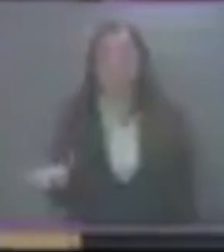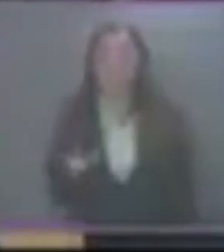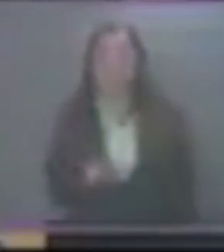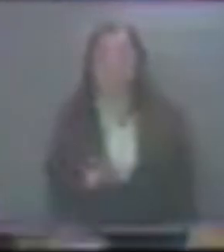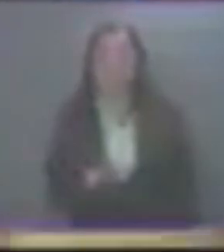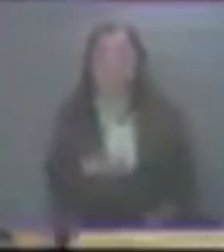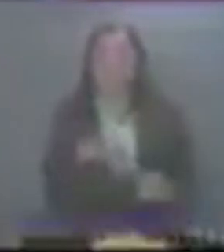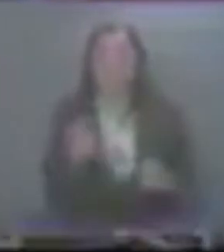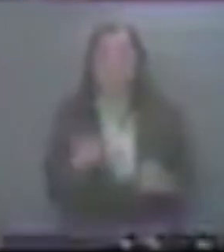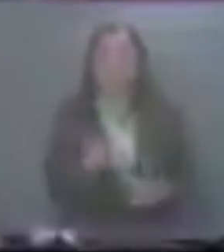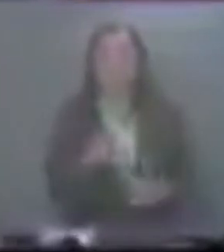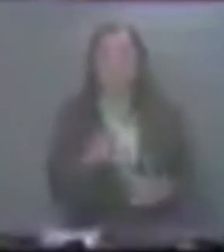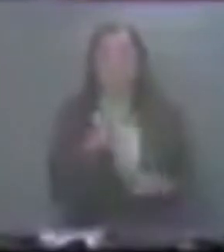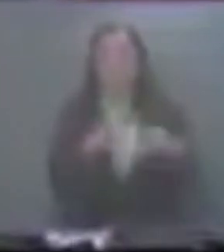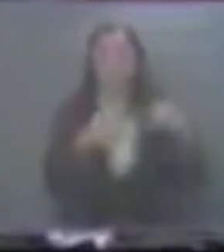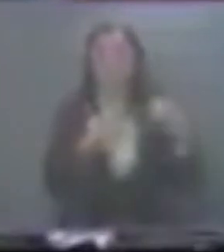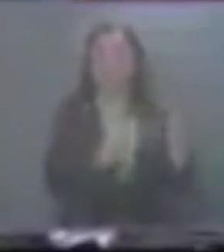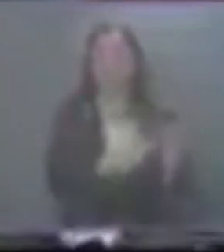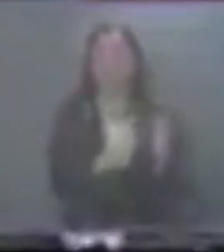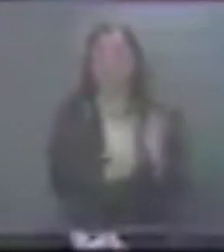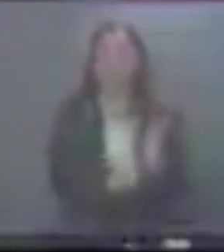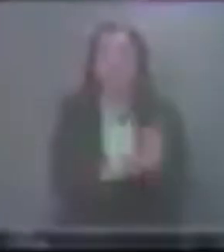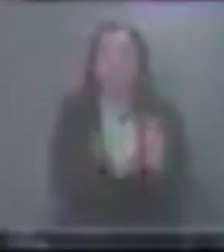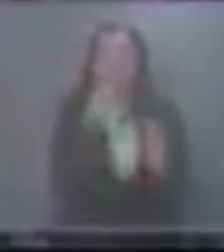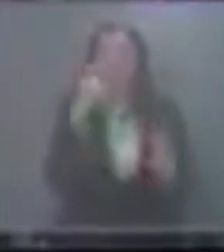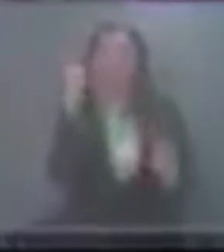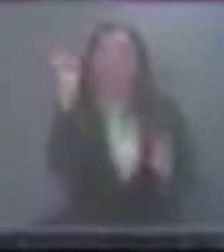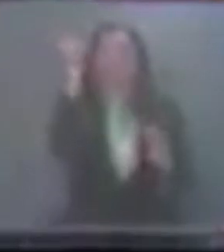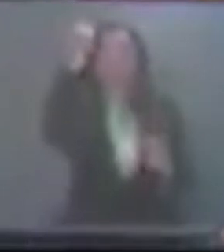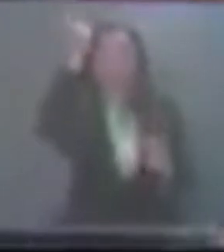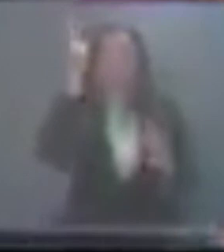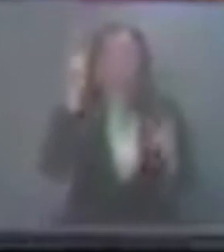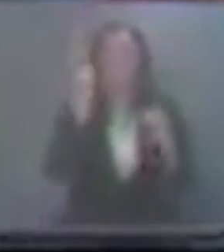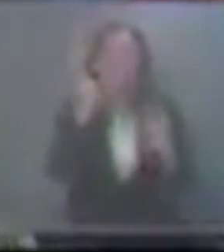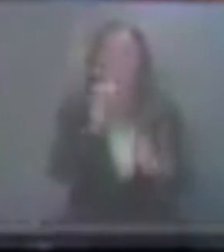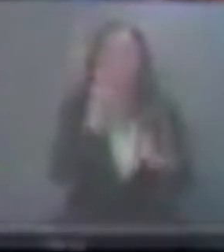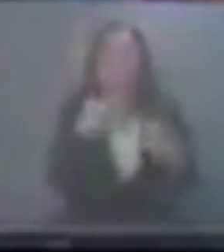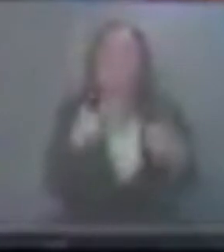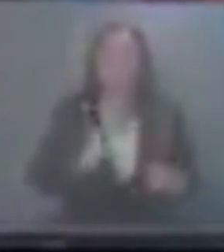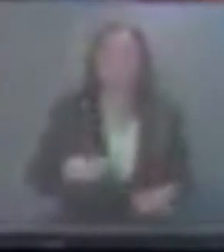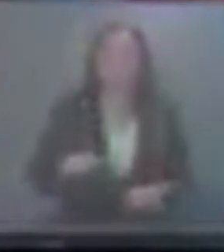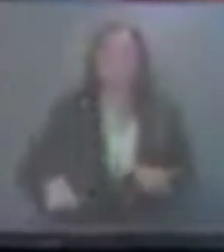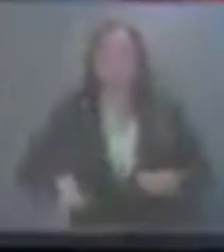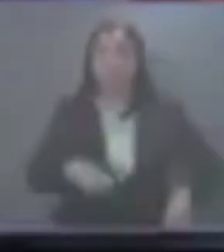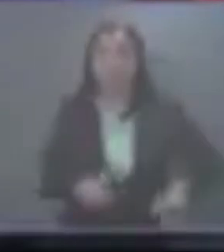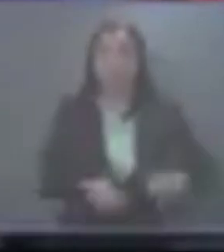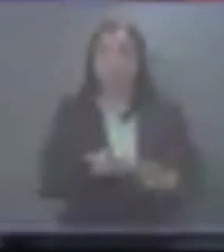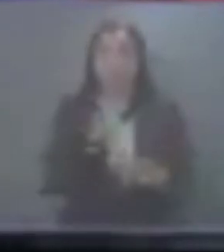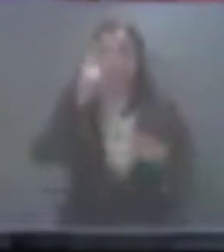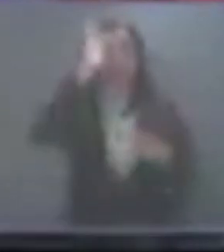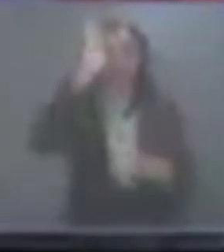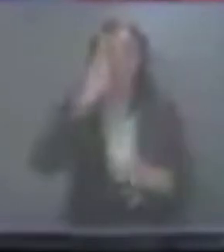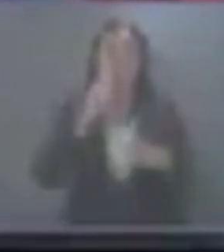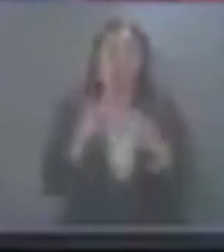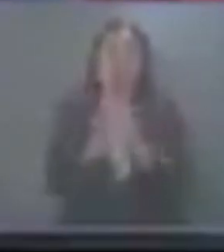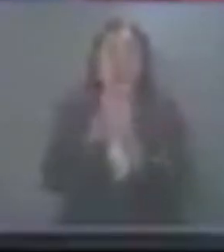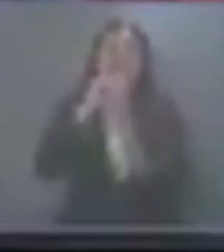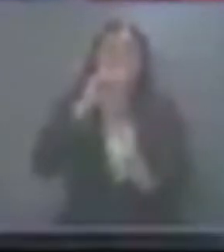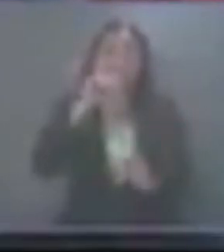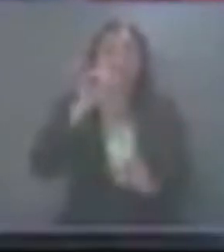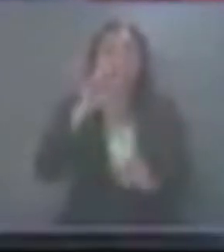a sus hordas de aduladores en injuria en calumnia en